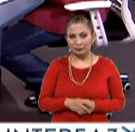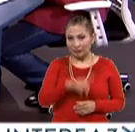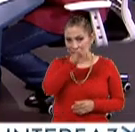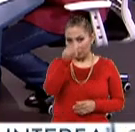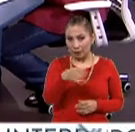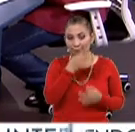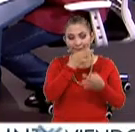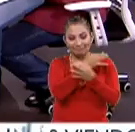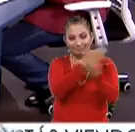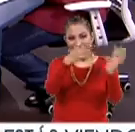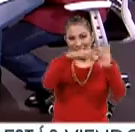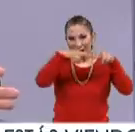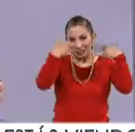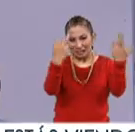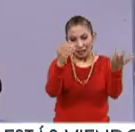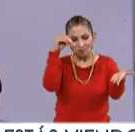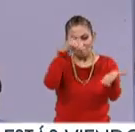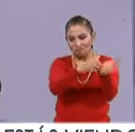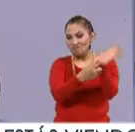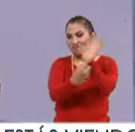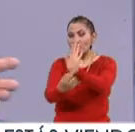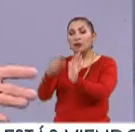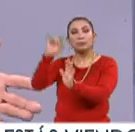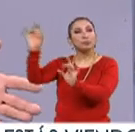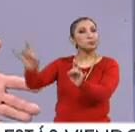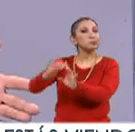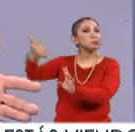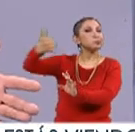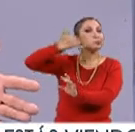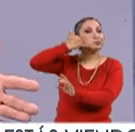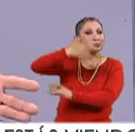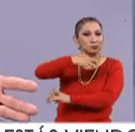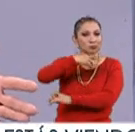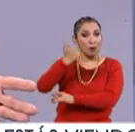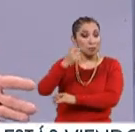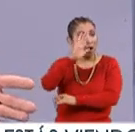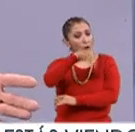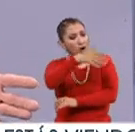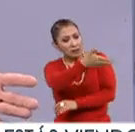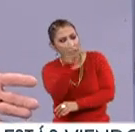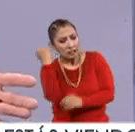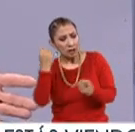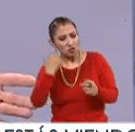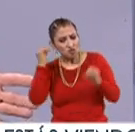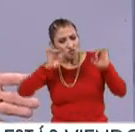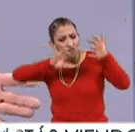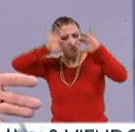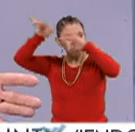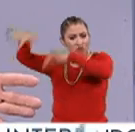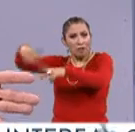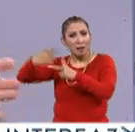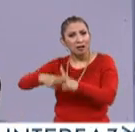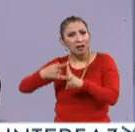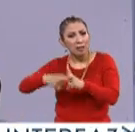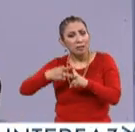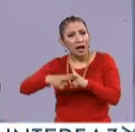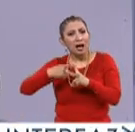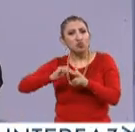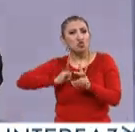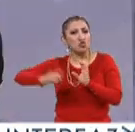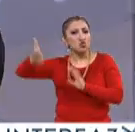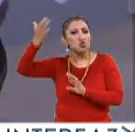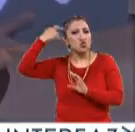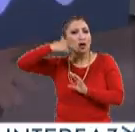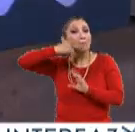después de la publicación del artículo, casualmente me llaman de Roma, que para un congreso de matemáticas precolombinas,